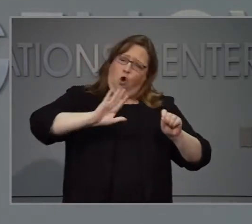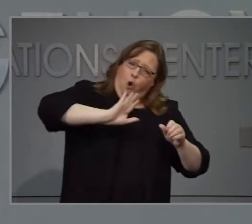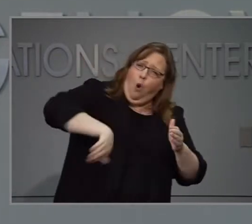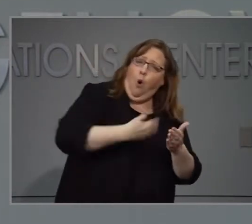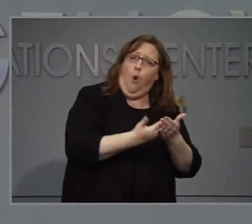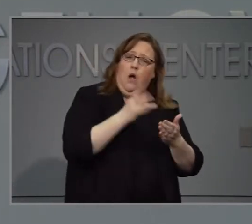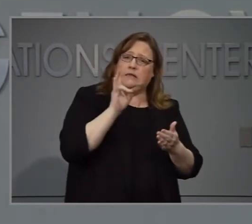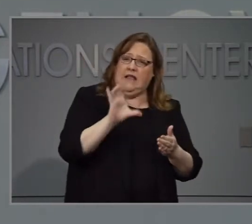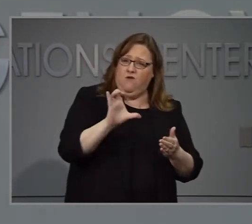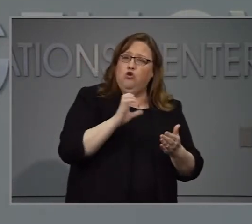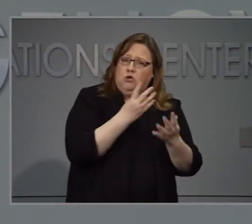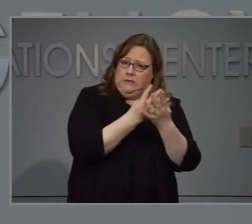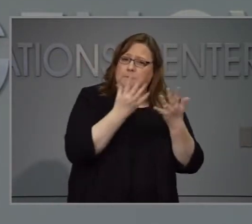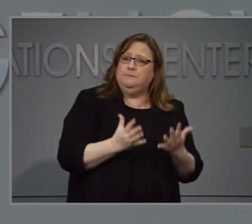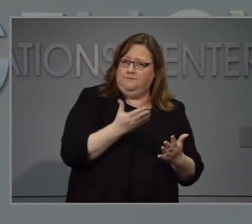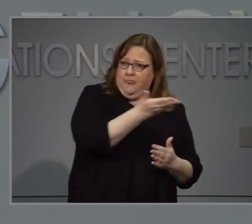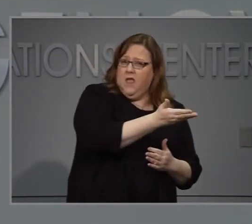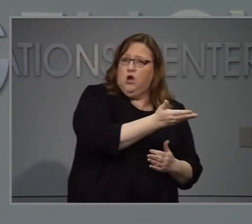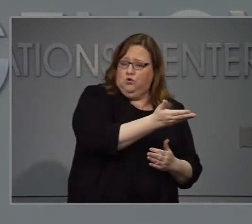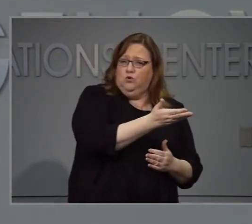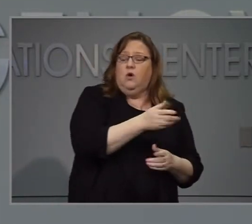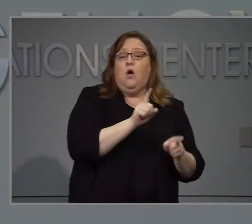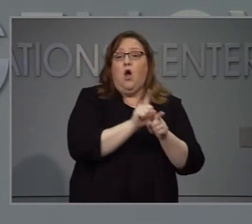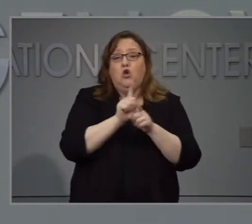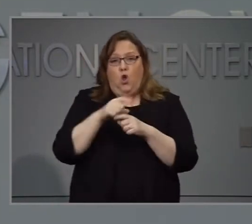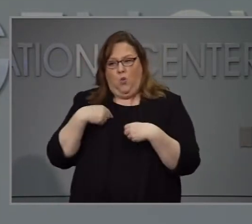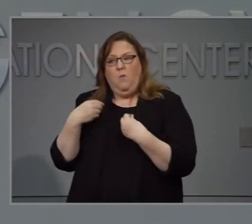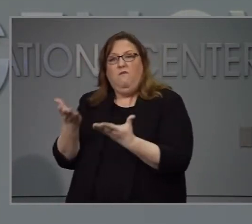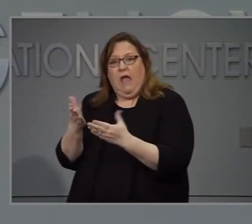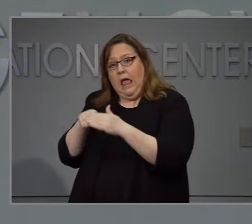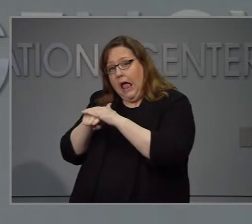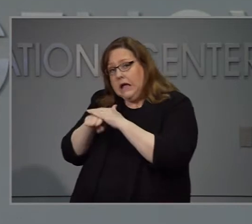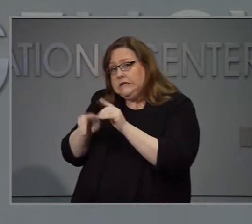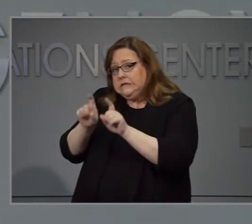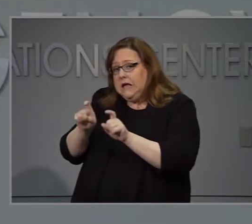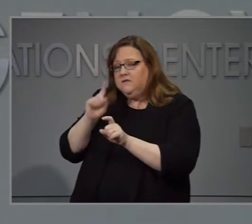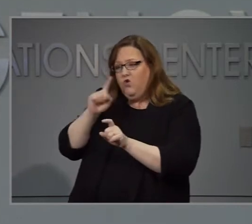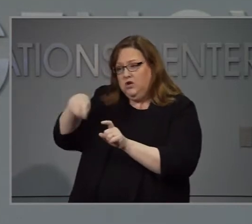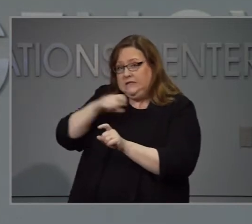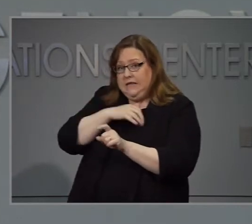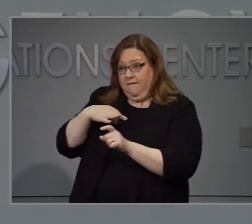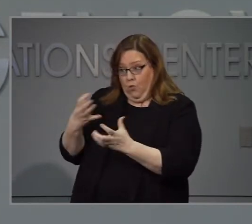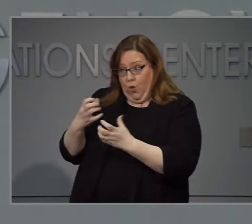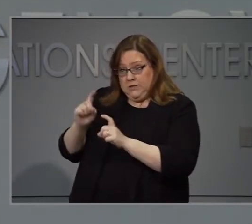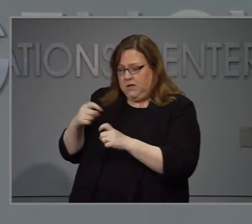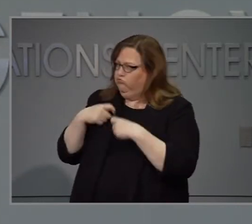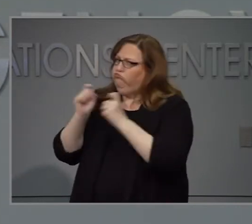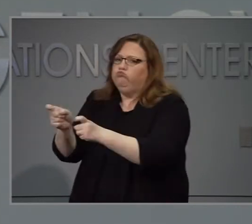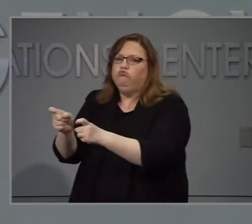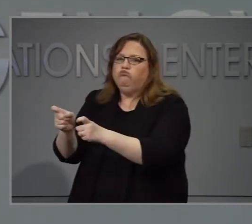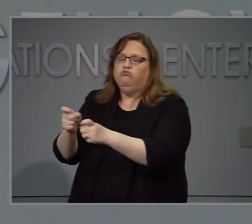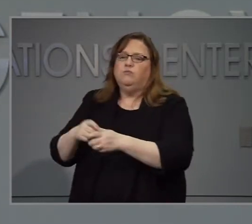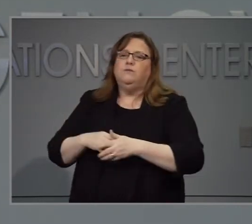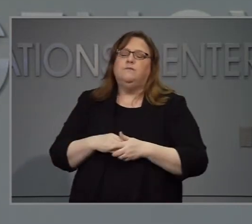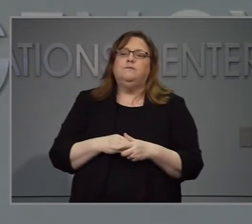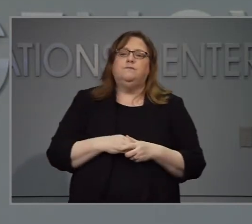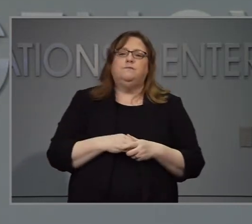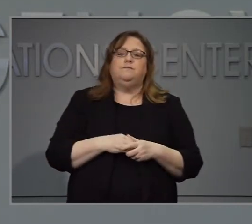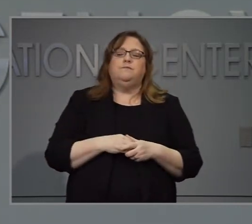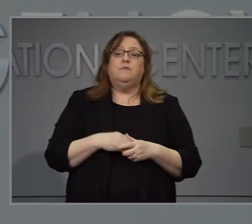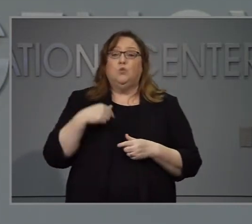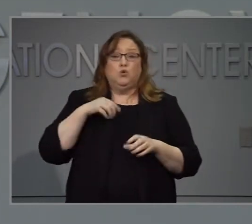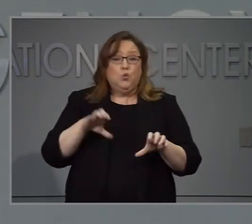700 delincuentes así como se le dio acceso a pruebas al personal de la prisión que lo deseaban esta estrategia